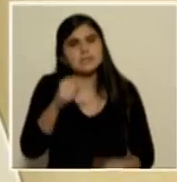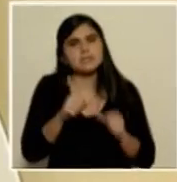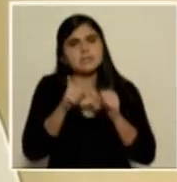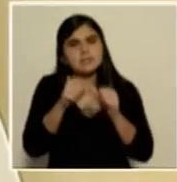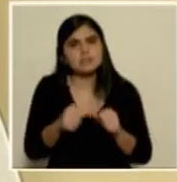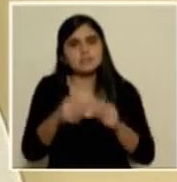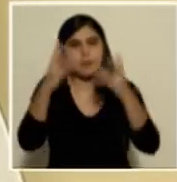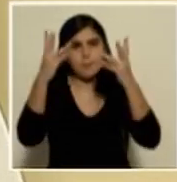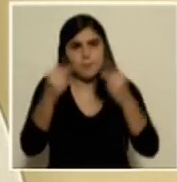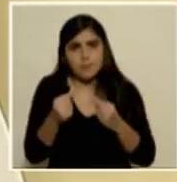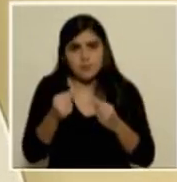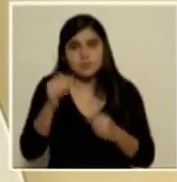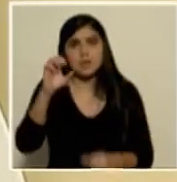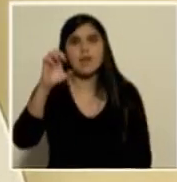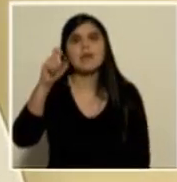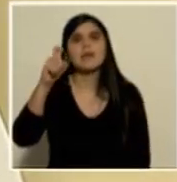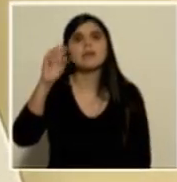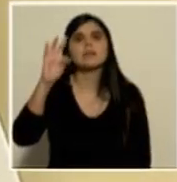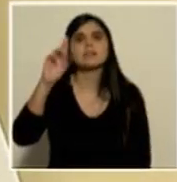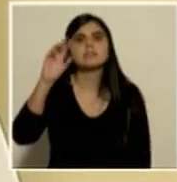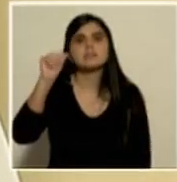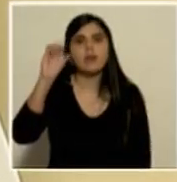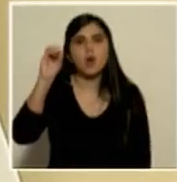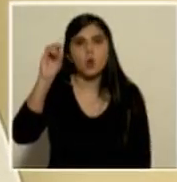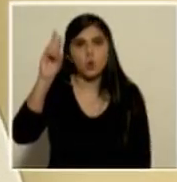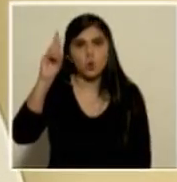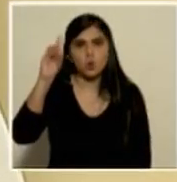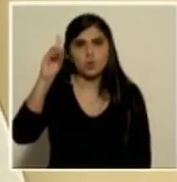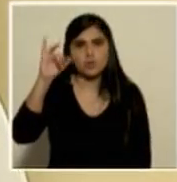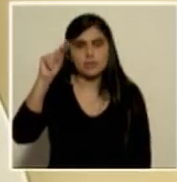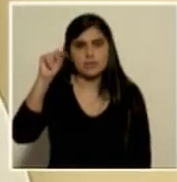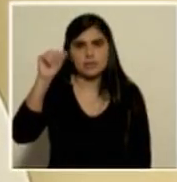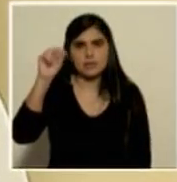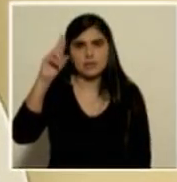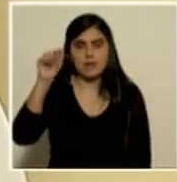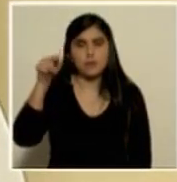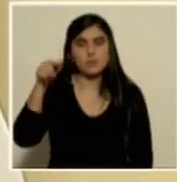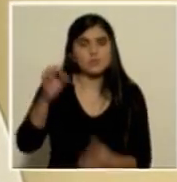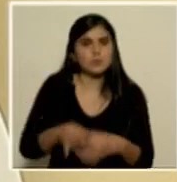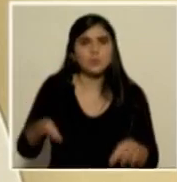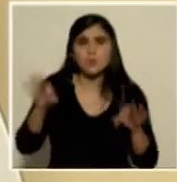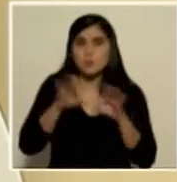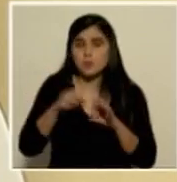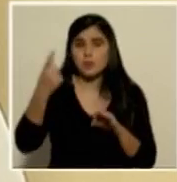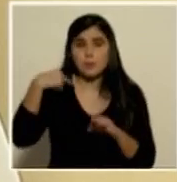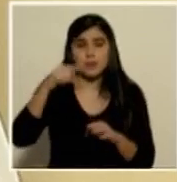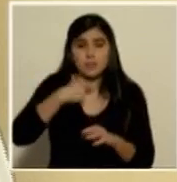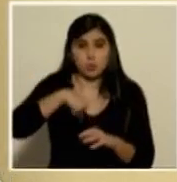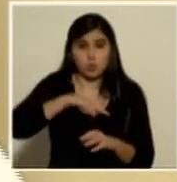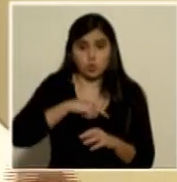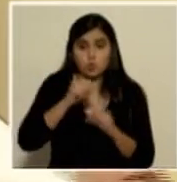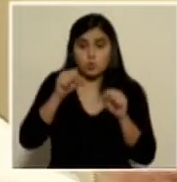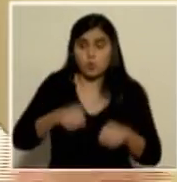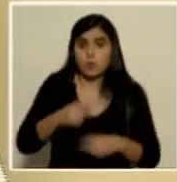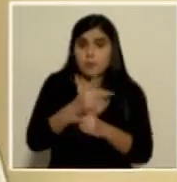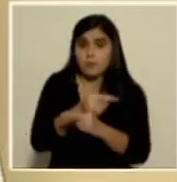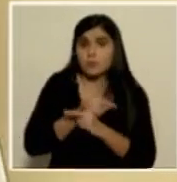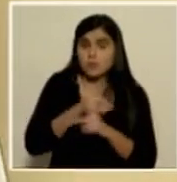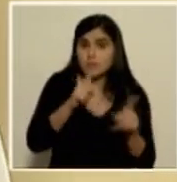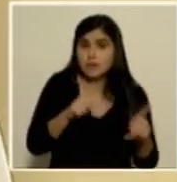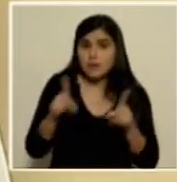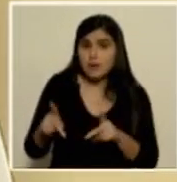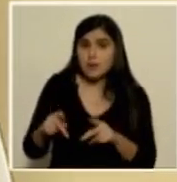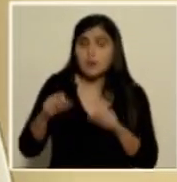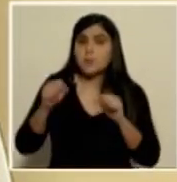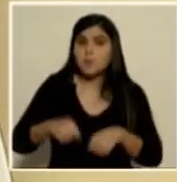presupuesto extraordinario para el lunes y es absolutamente vital para nosotros para poder proteger a las personas, para poder garantizar la